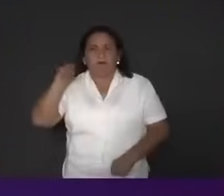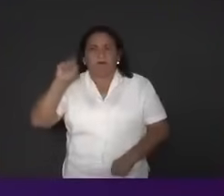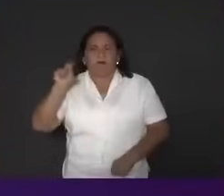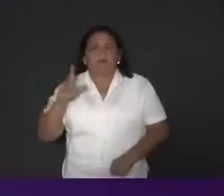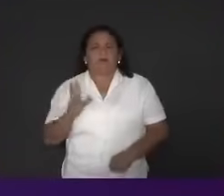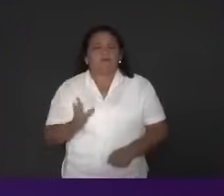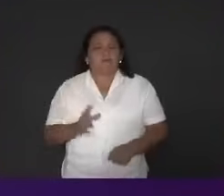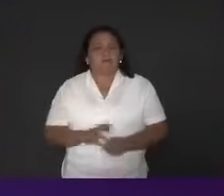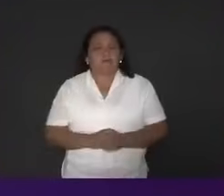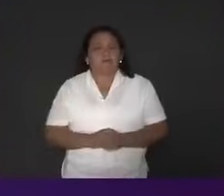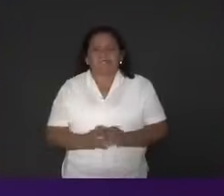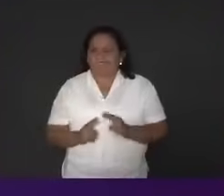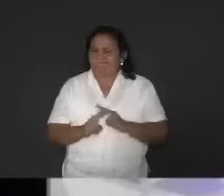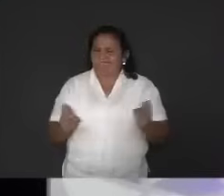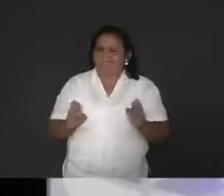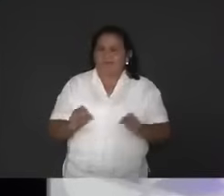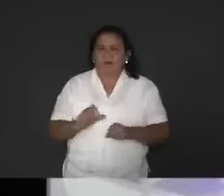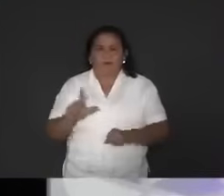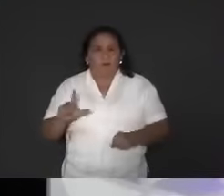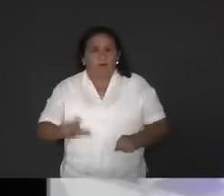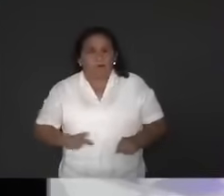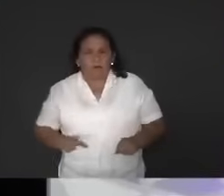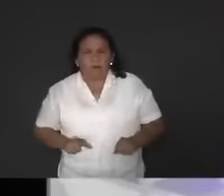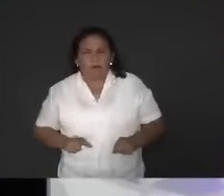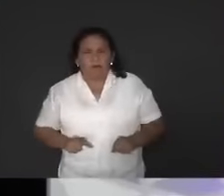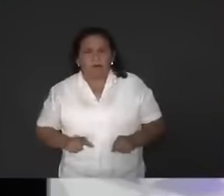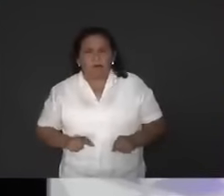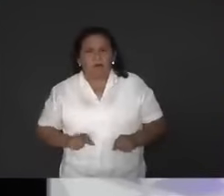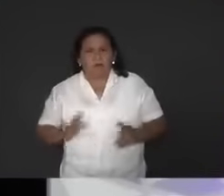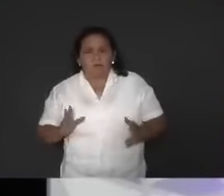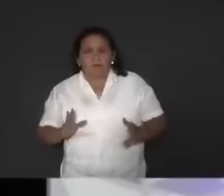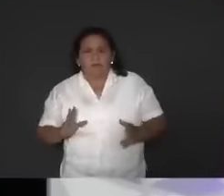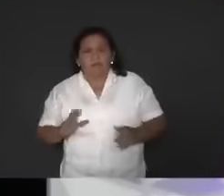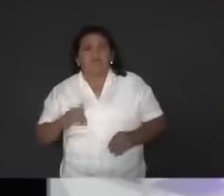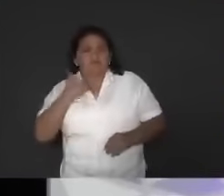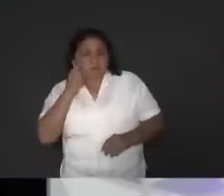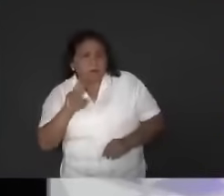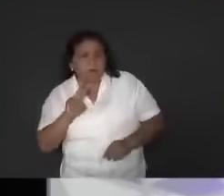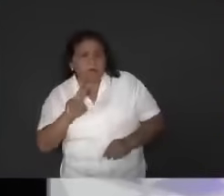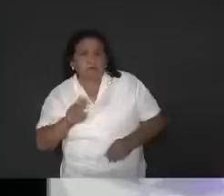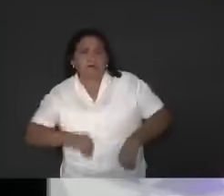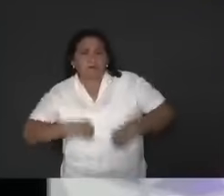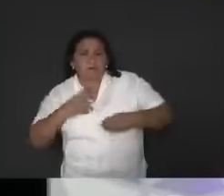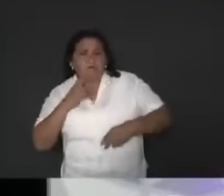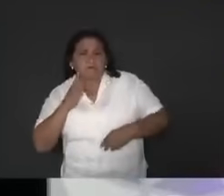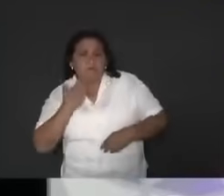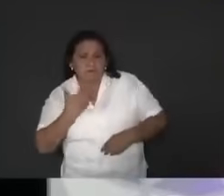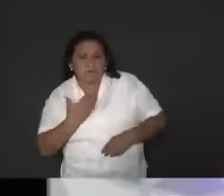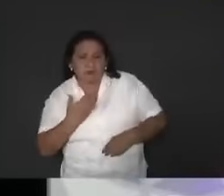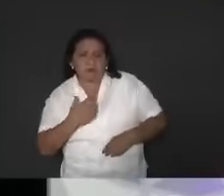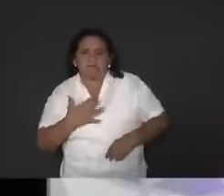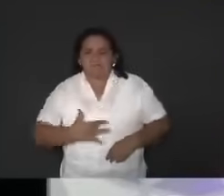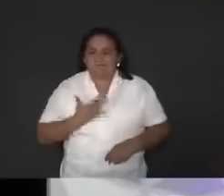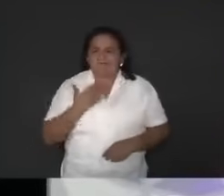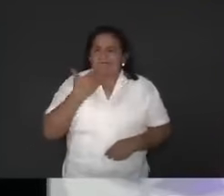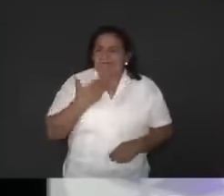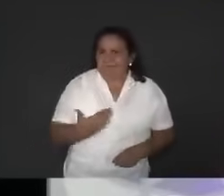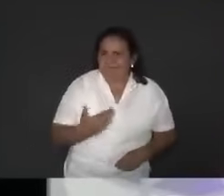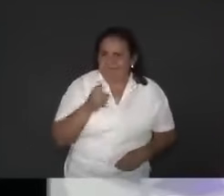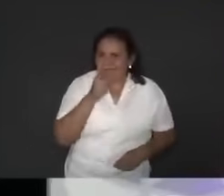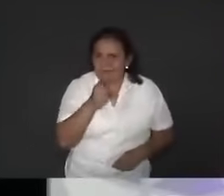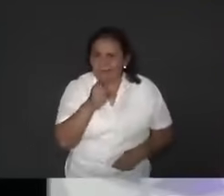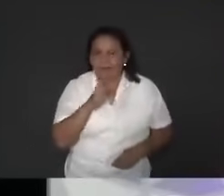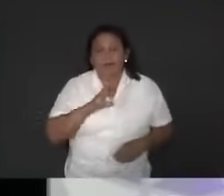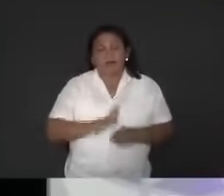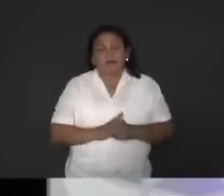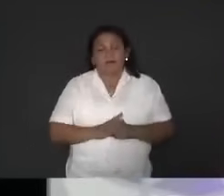En el nuevo gobierno ciudadano queremos que vivas bien, sí, pero también quiero que te sientas bien. Y para eso, el